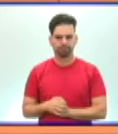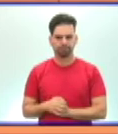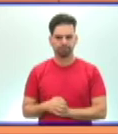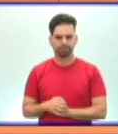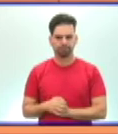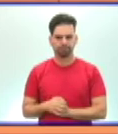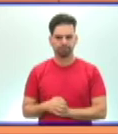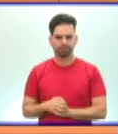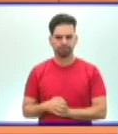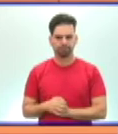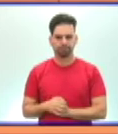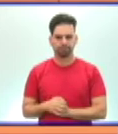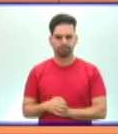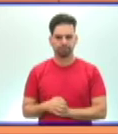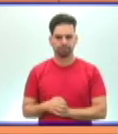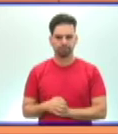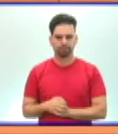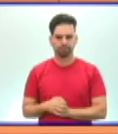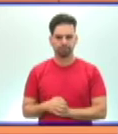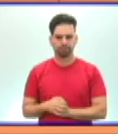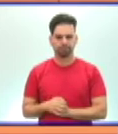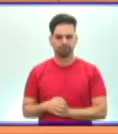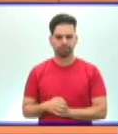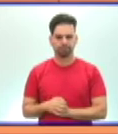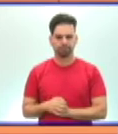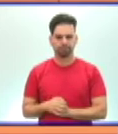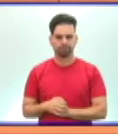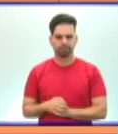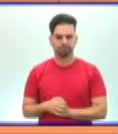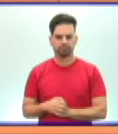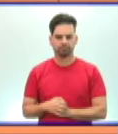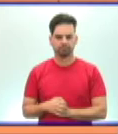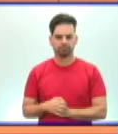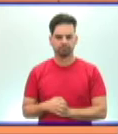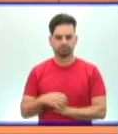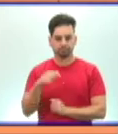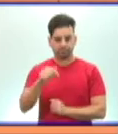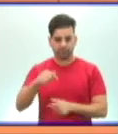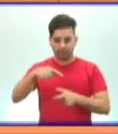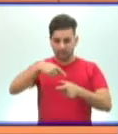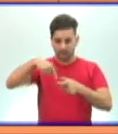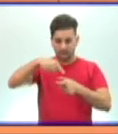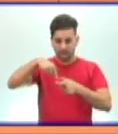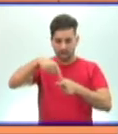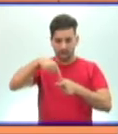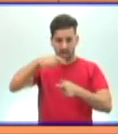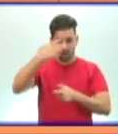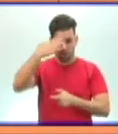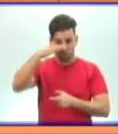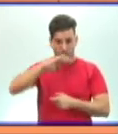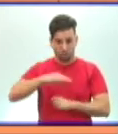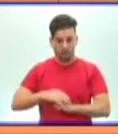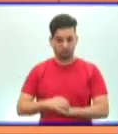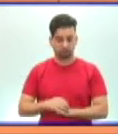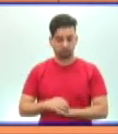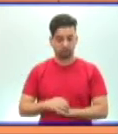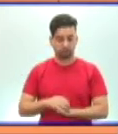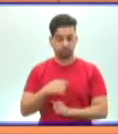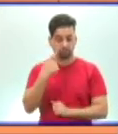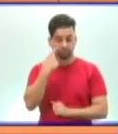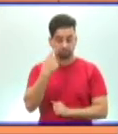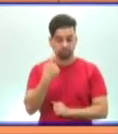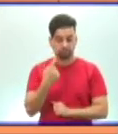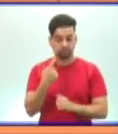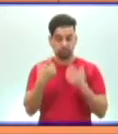país. Estamos hablando de un estado insular. Por tanto, las playas constituyen un recurso